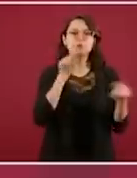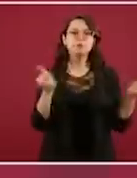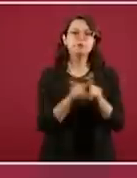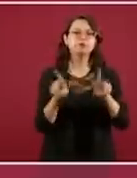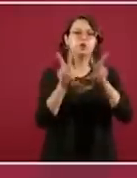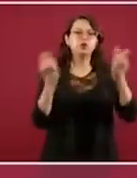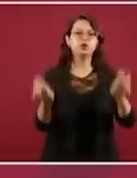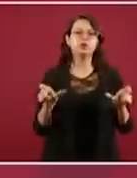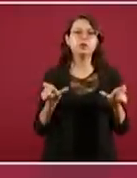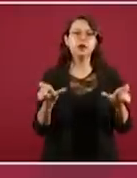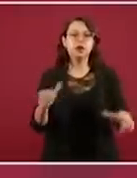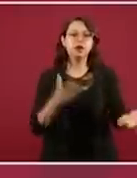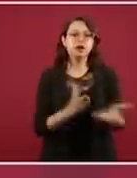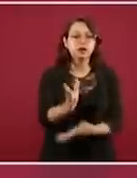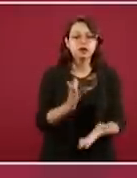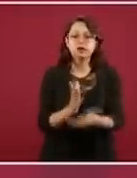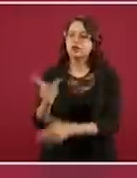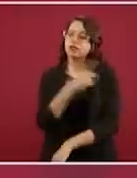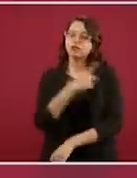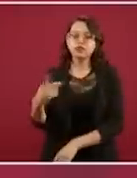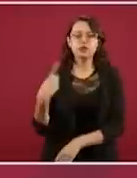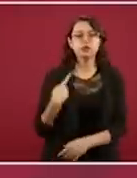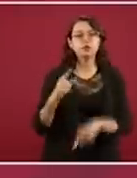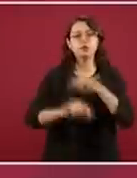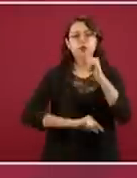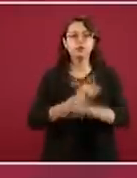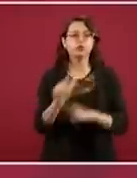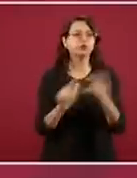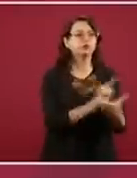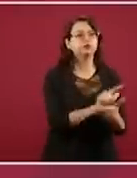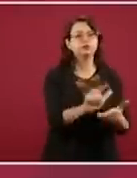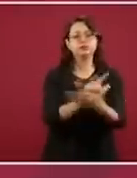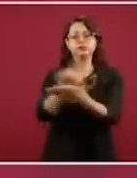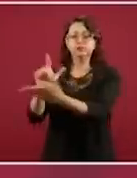y ir limpiando, limpiando, limpiando